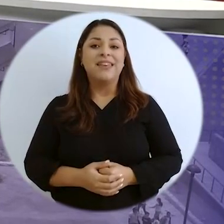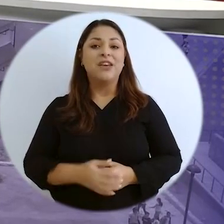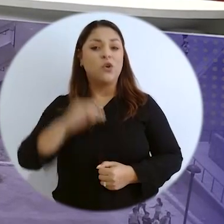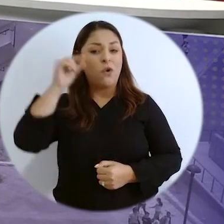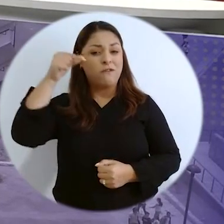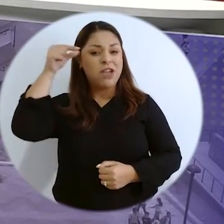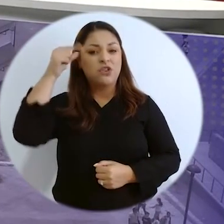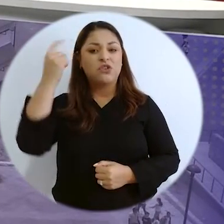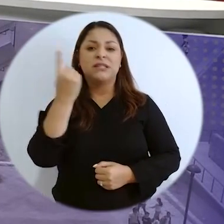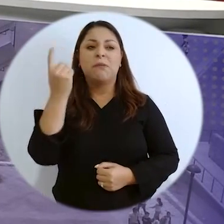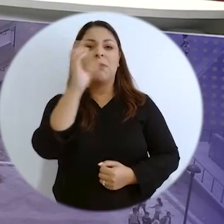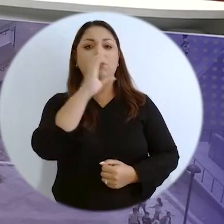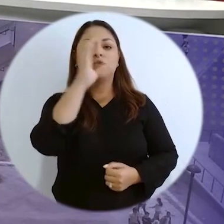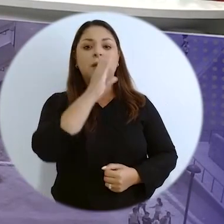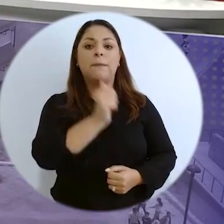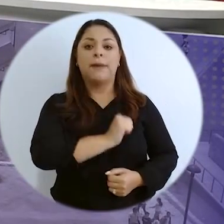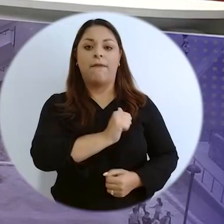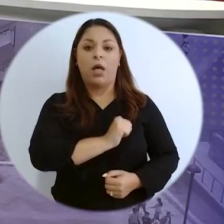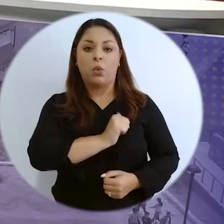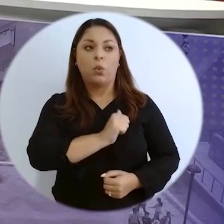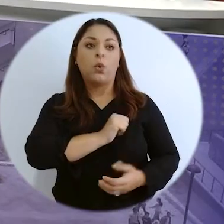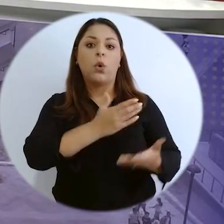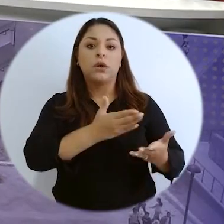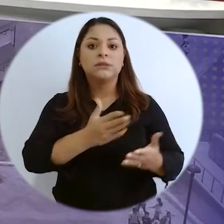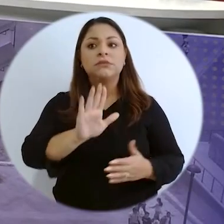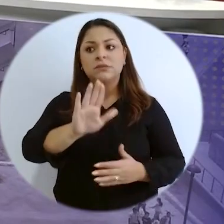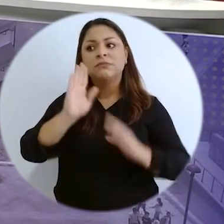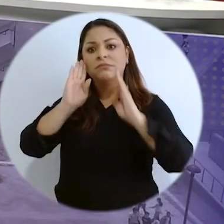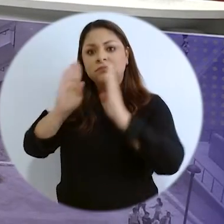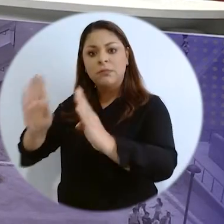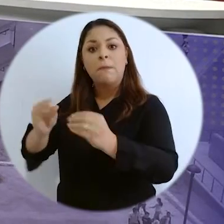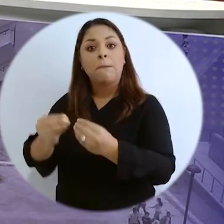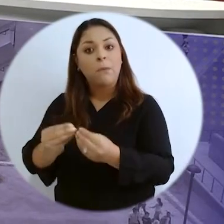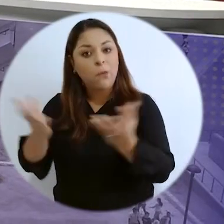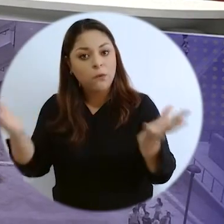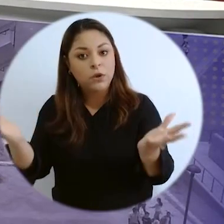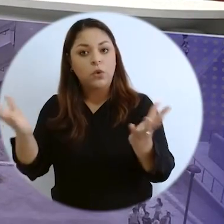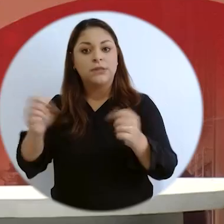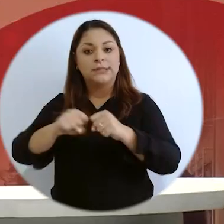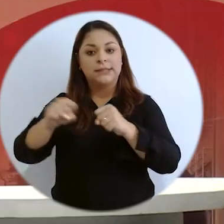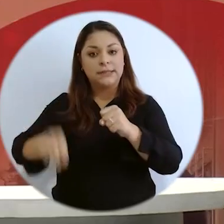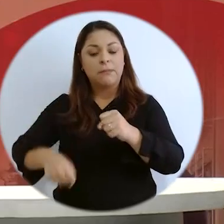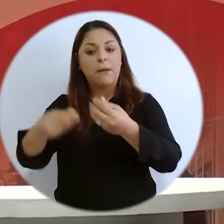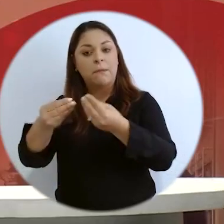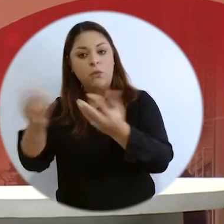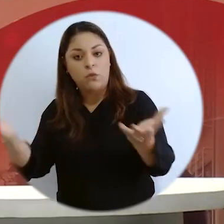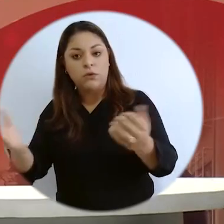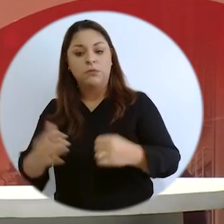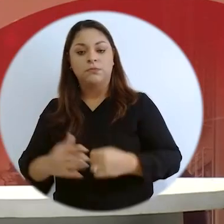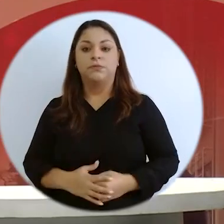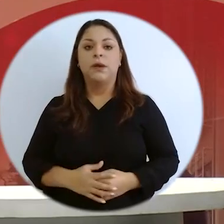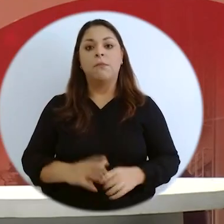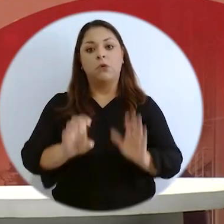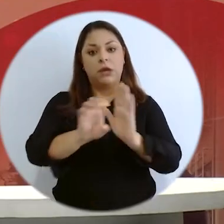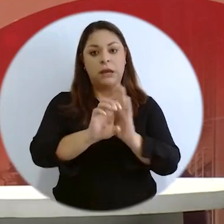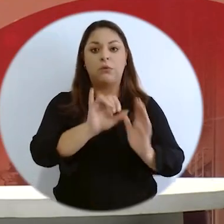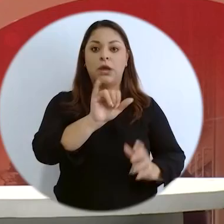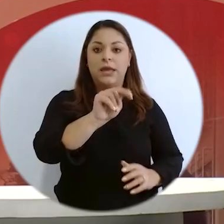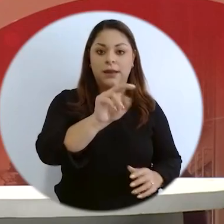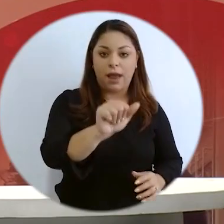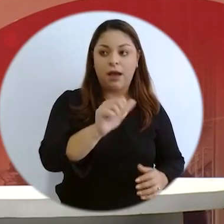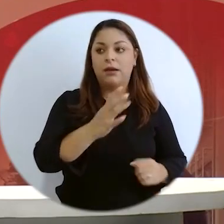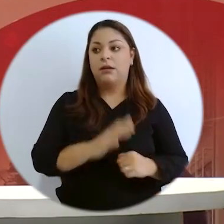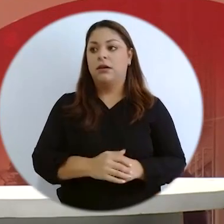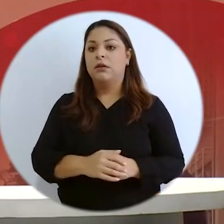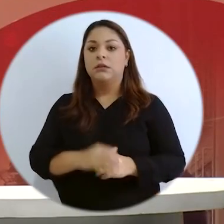ha buscado actores privados en lugar de ir a ver el sistema educativo público de cómo, ¿verdad?, puede formarlo. Que cuando tenemos capacidades